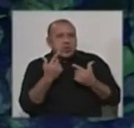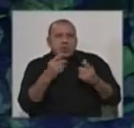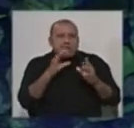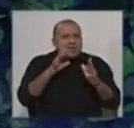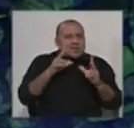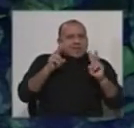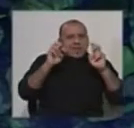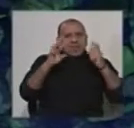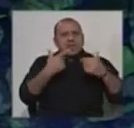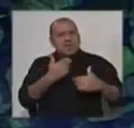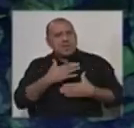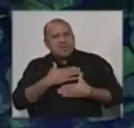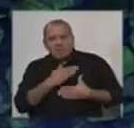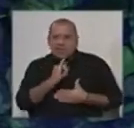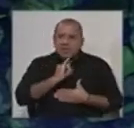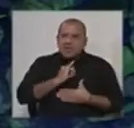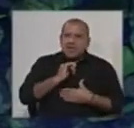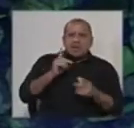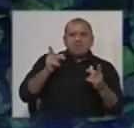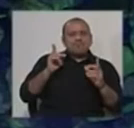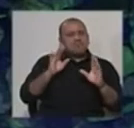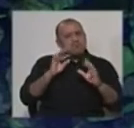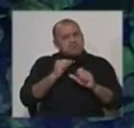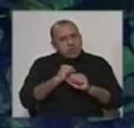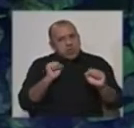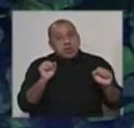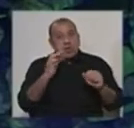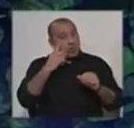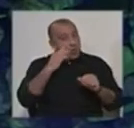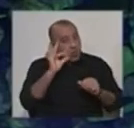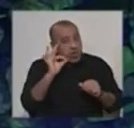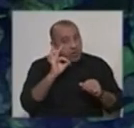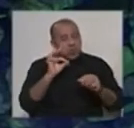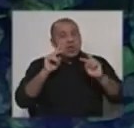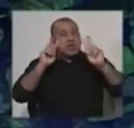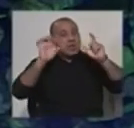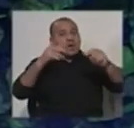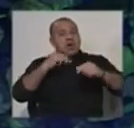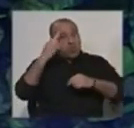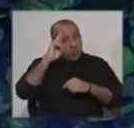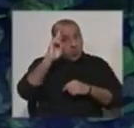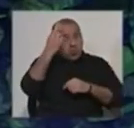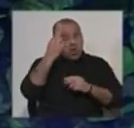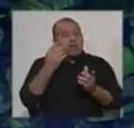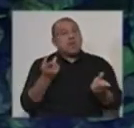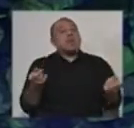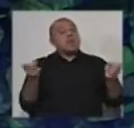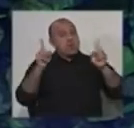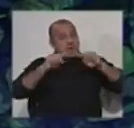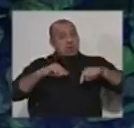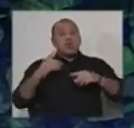y sin embargo puede aparecer por el lado de los migrantes cuidado con eso uruguay está haciendo de vuelta después de muchas décadas